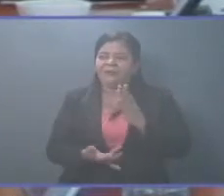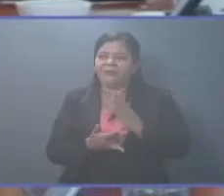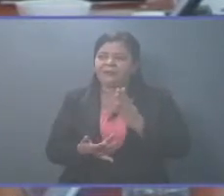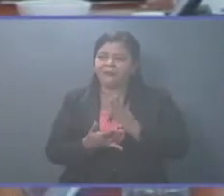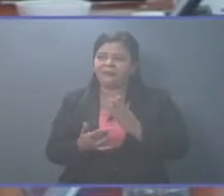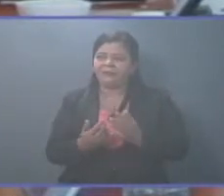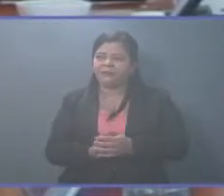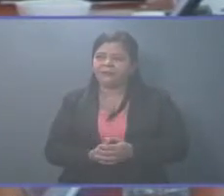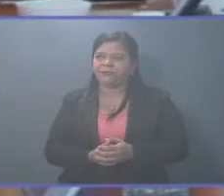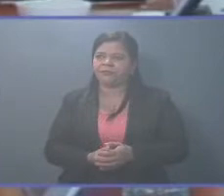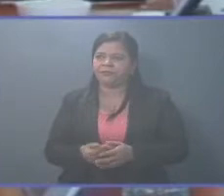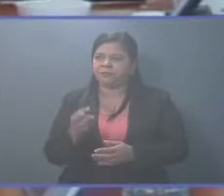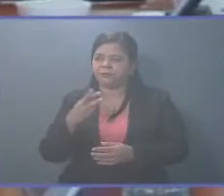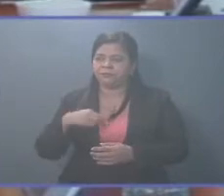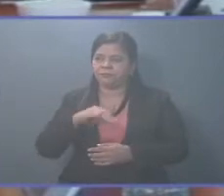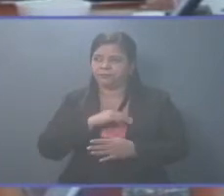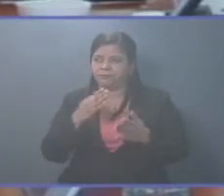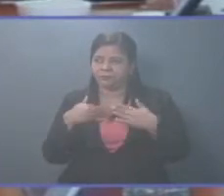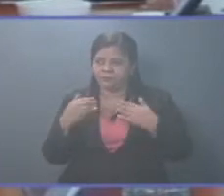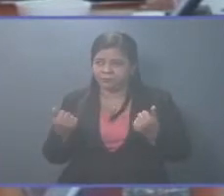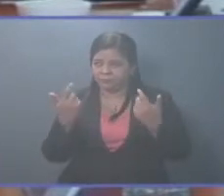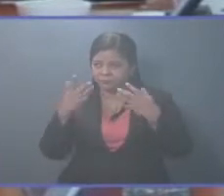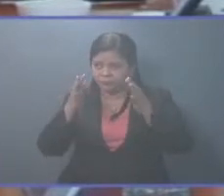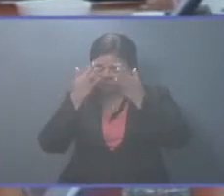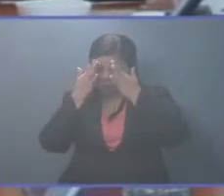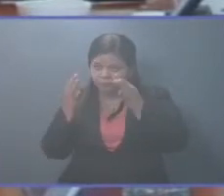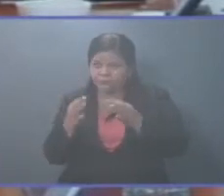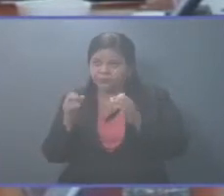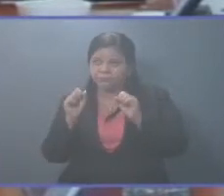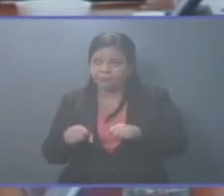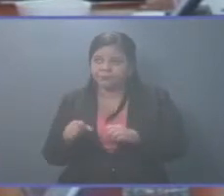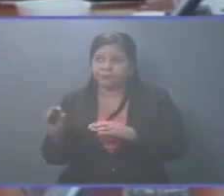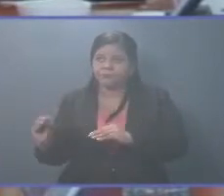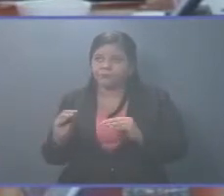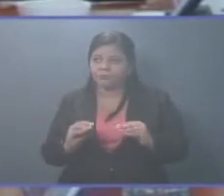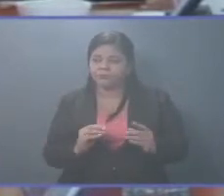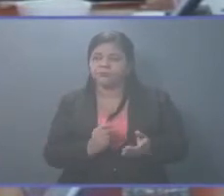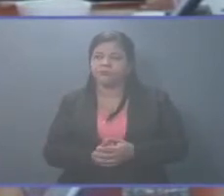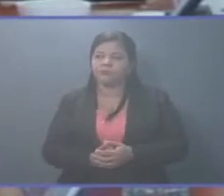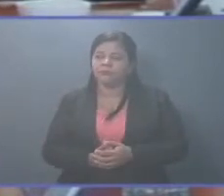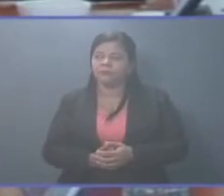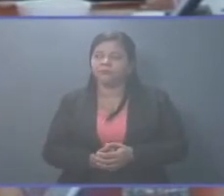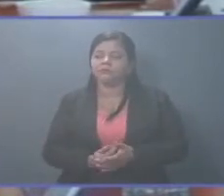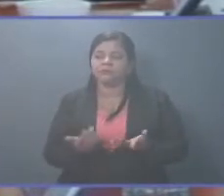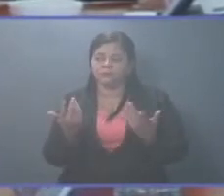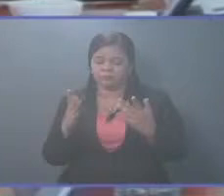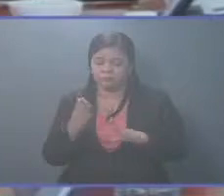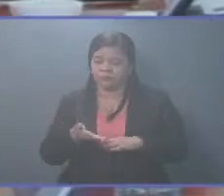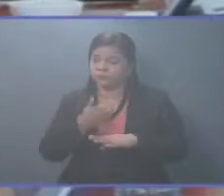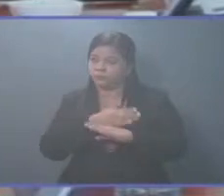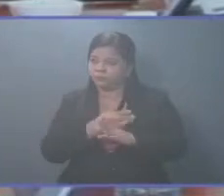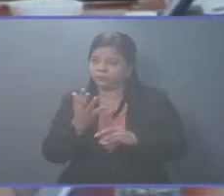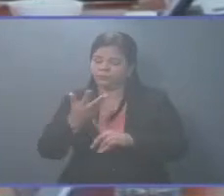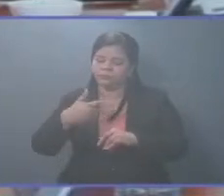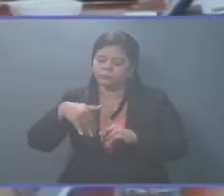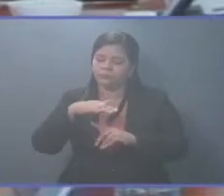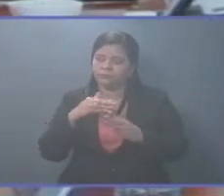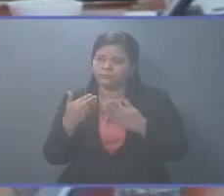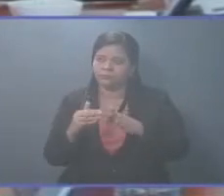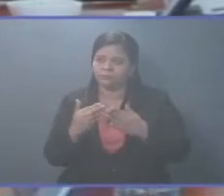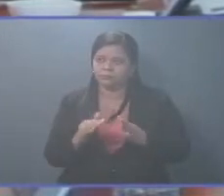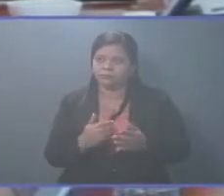final pues es MinSal que decide si va a implementar esa vacuna o no, ¿verdad? Como ya han habido otras situaciones previas.